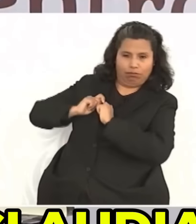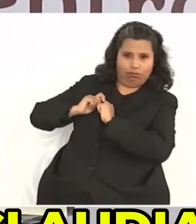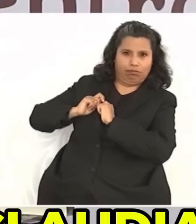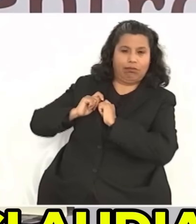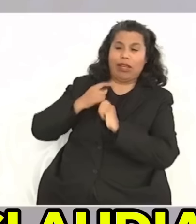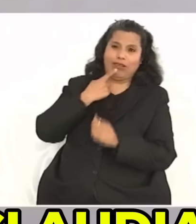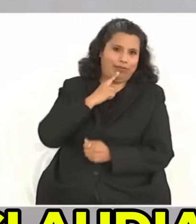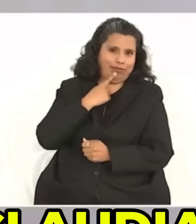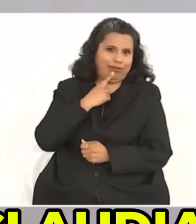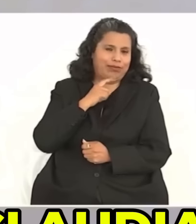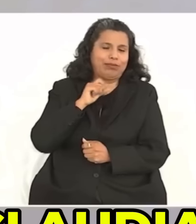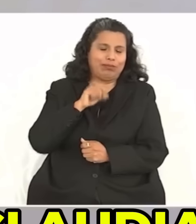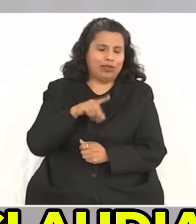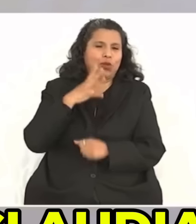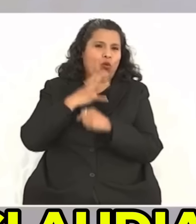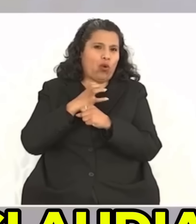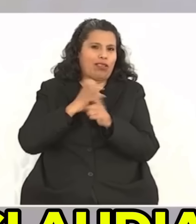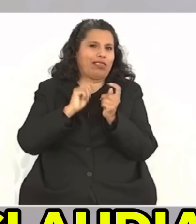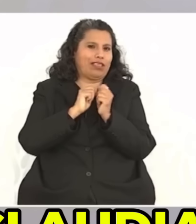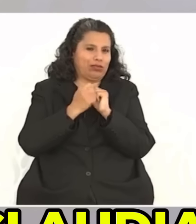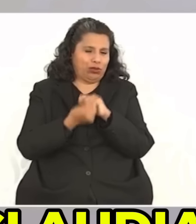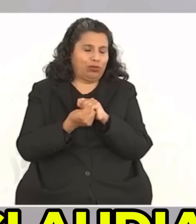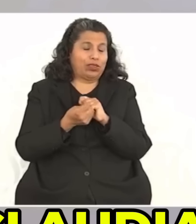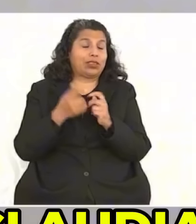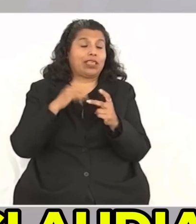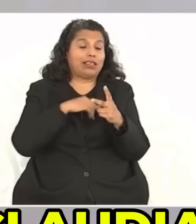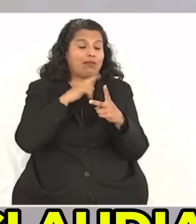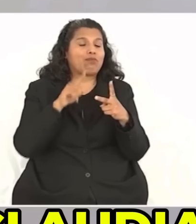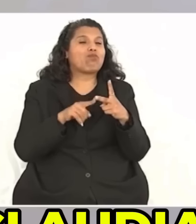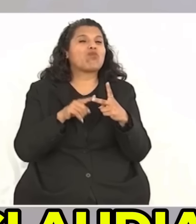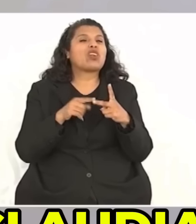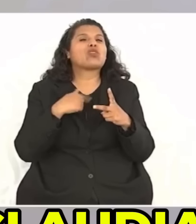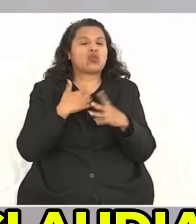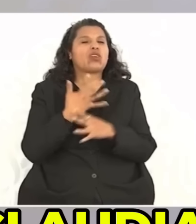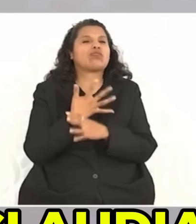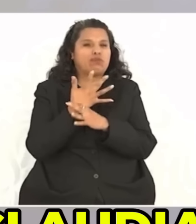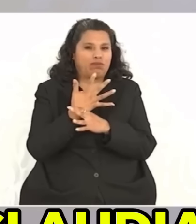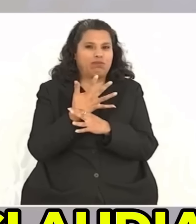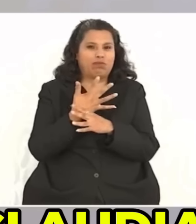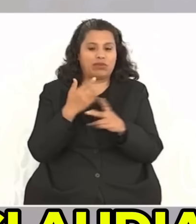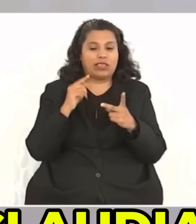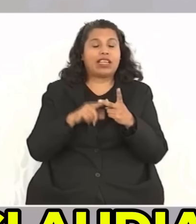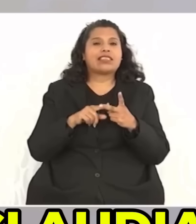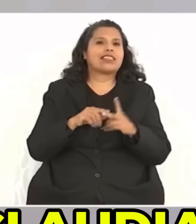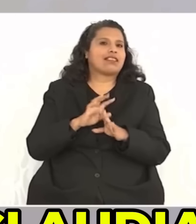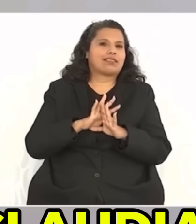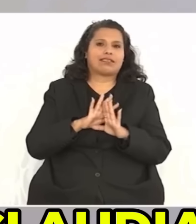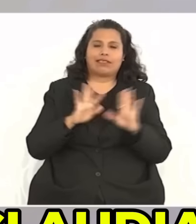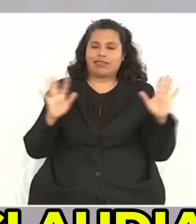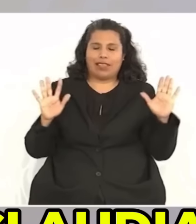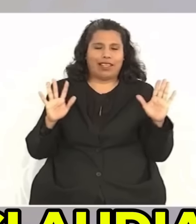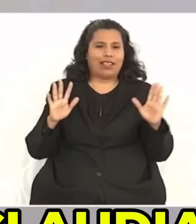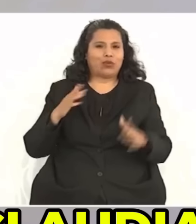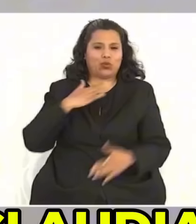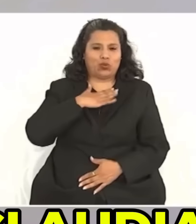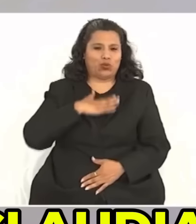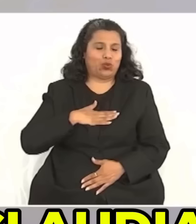México. Y el segundo, pues que ya era tiempo de mujeres.